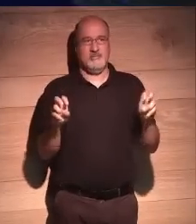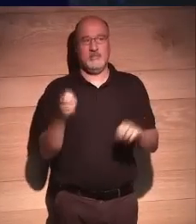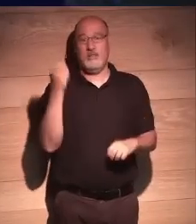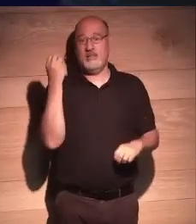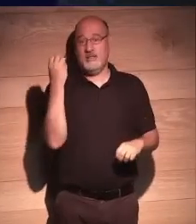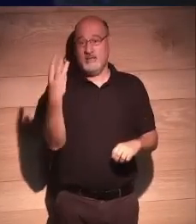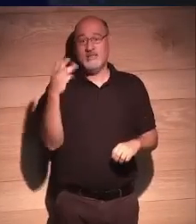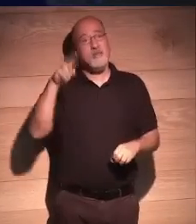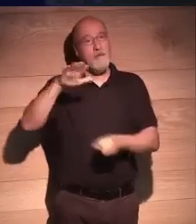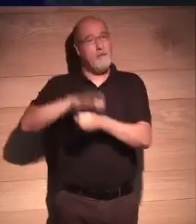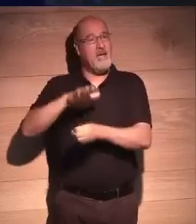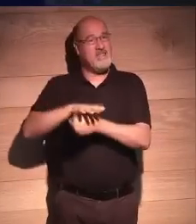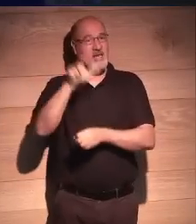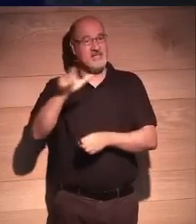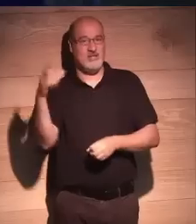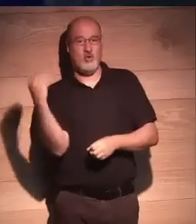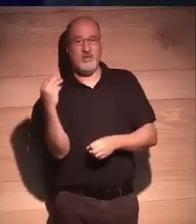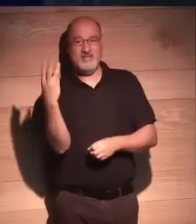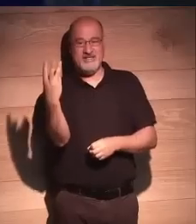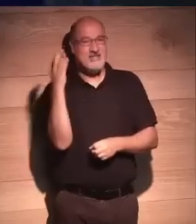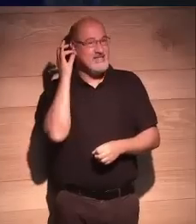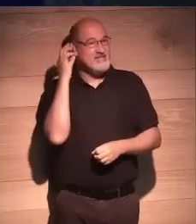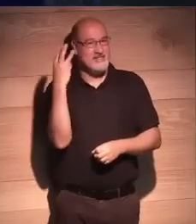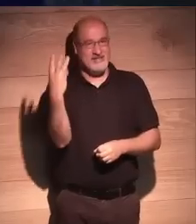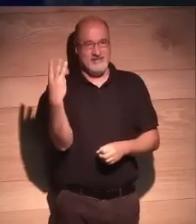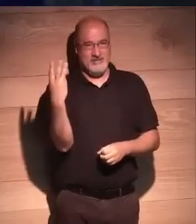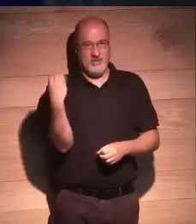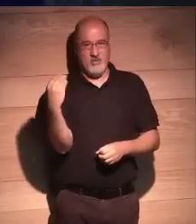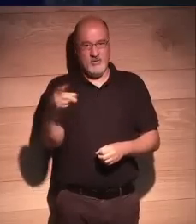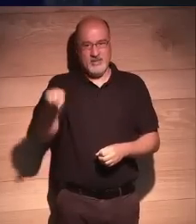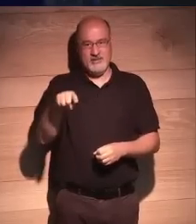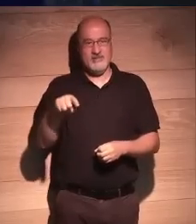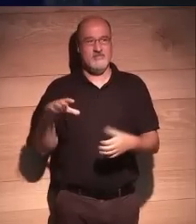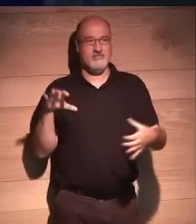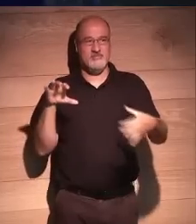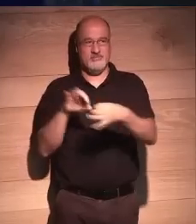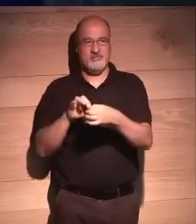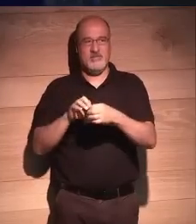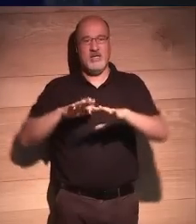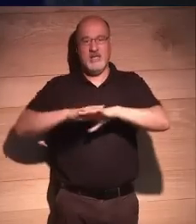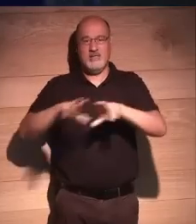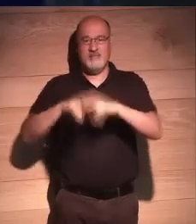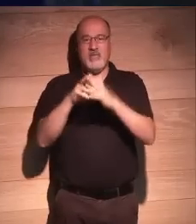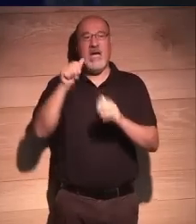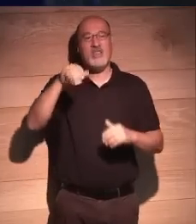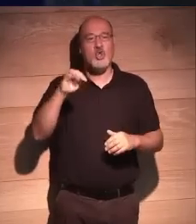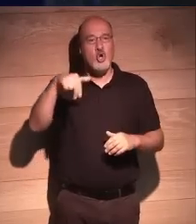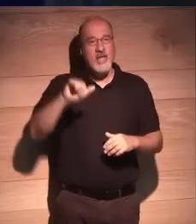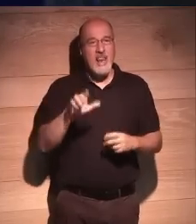tres martianas. ¿Dónde están mis niñas? Aquí. Me he apuntado vuestros nombres, pero ahora no me acuerdo.